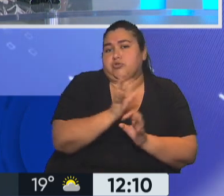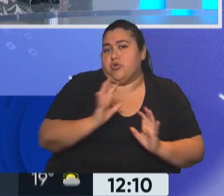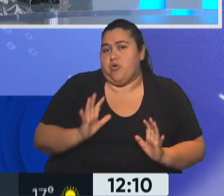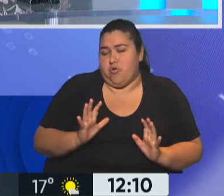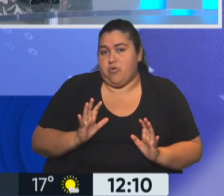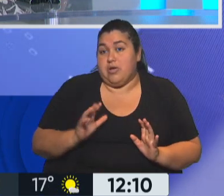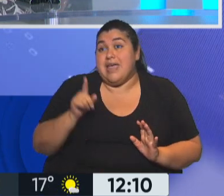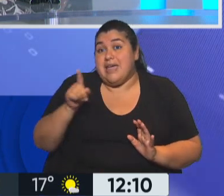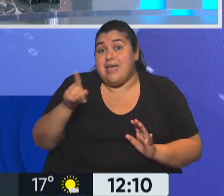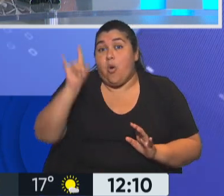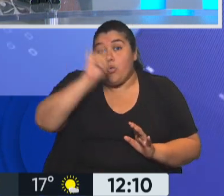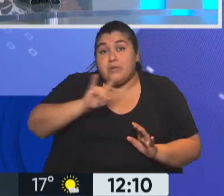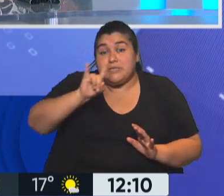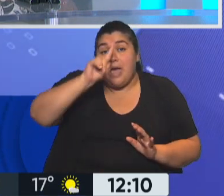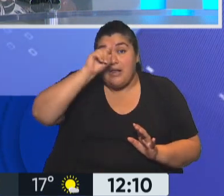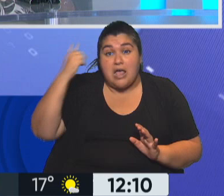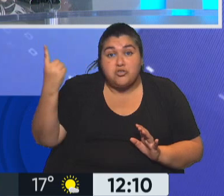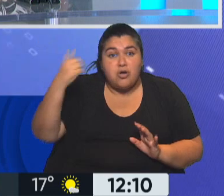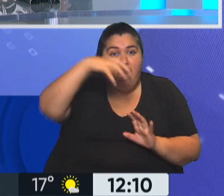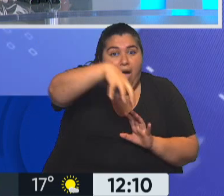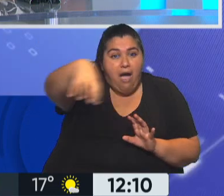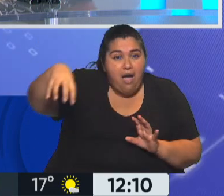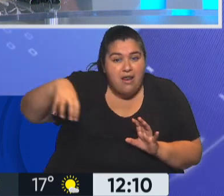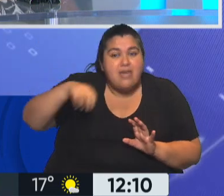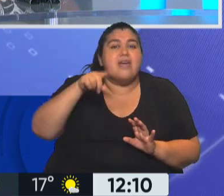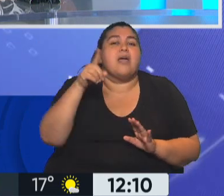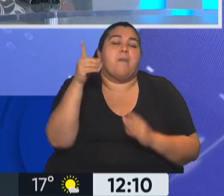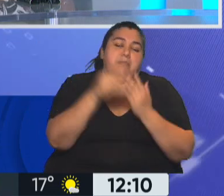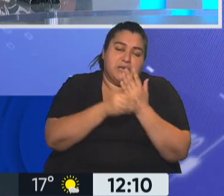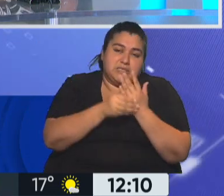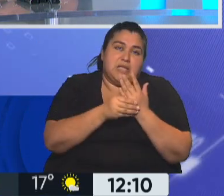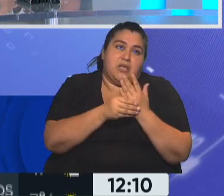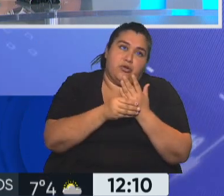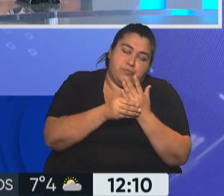que conforma, de lo poco que le quedó al Ministerio o ahora Secretaría de Educación.